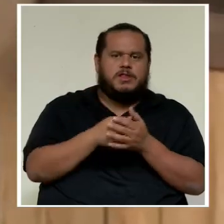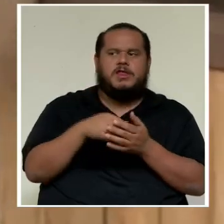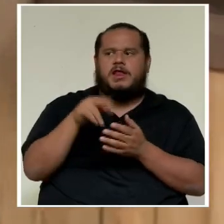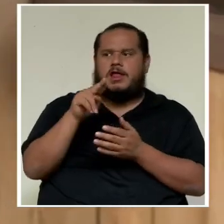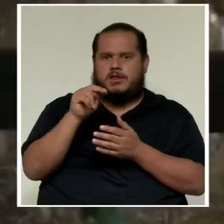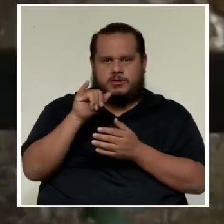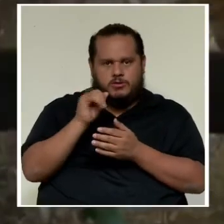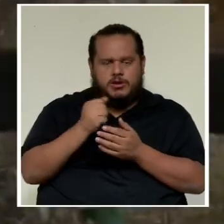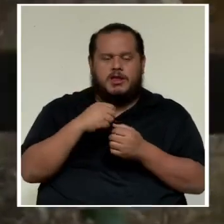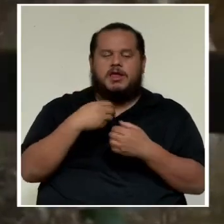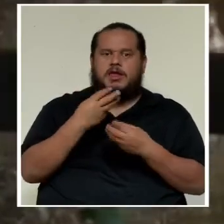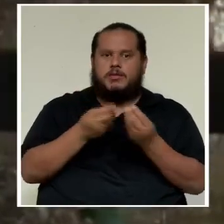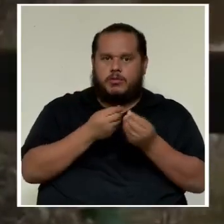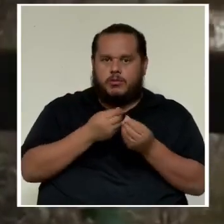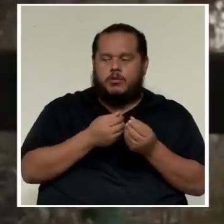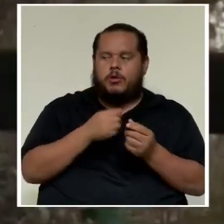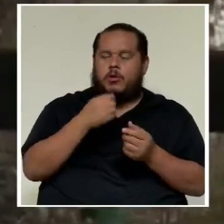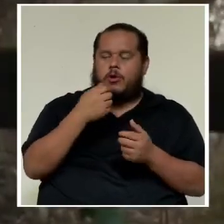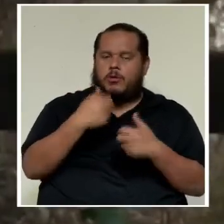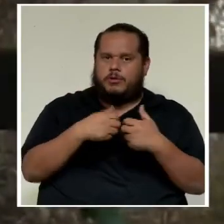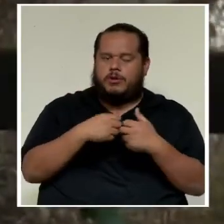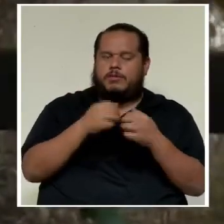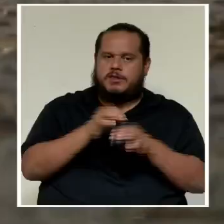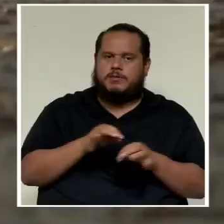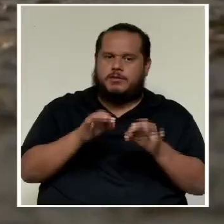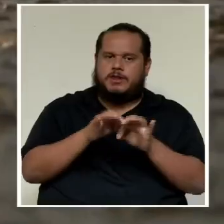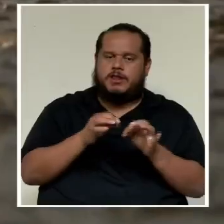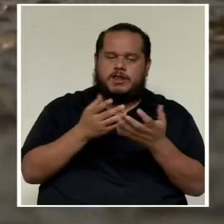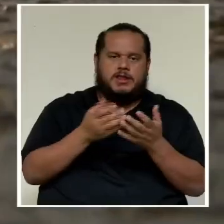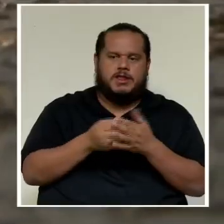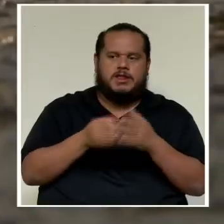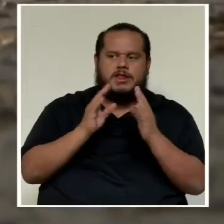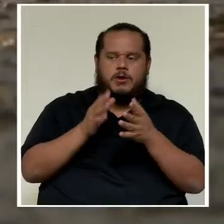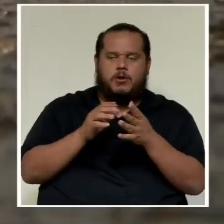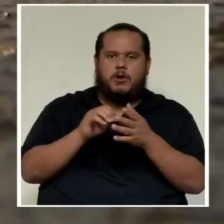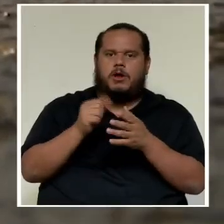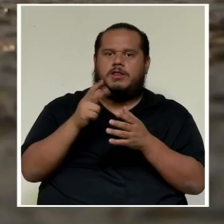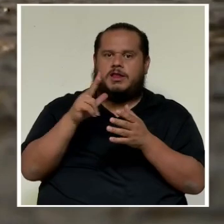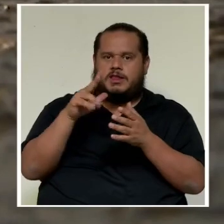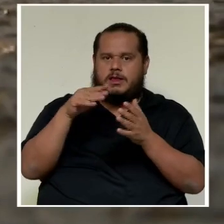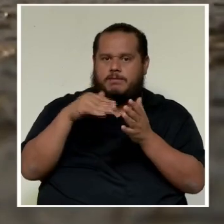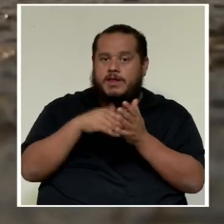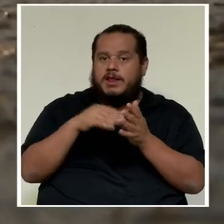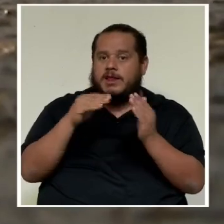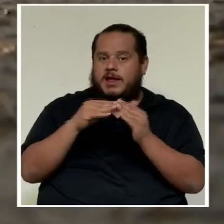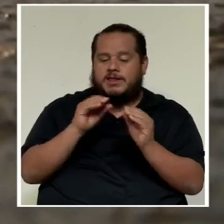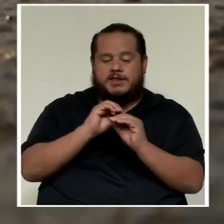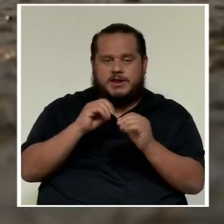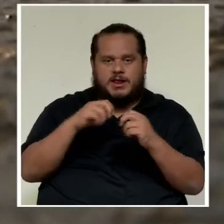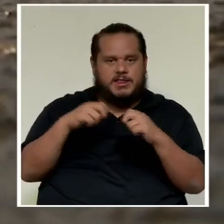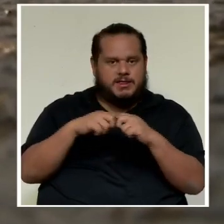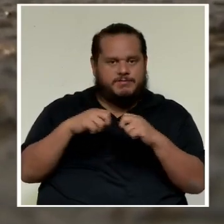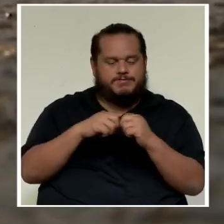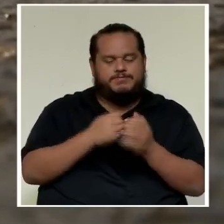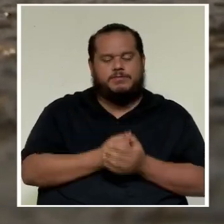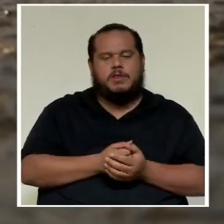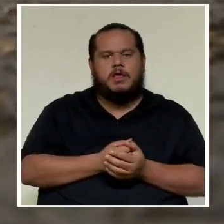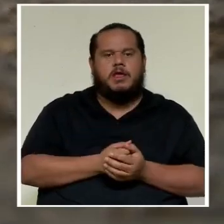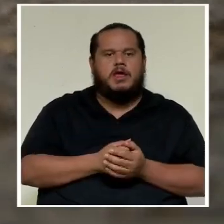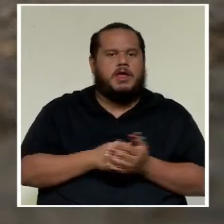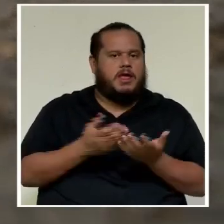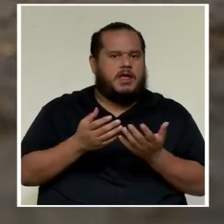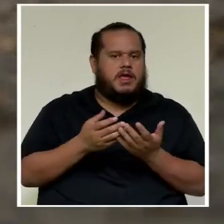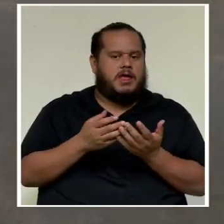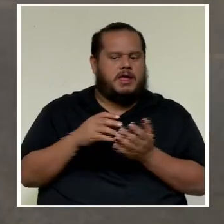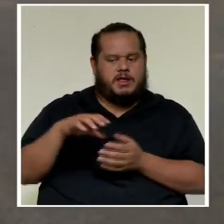que provocó daños importantes y dejó hasta 12.000 hogares sin electricidad. También clasificados en vigilancia naranja, los